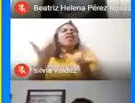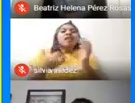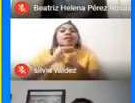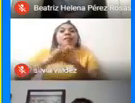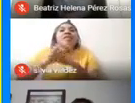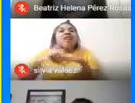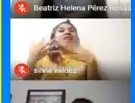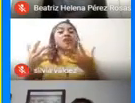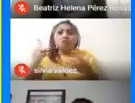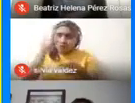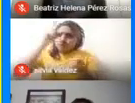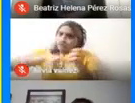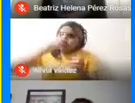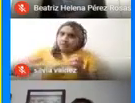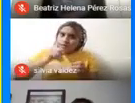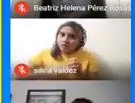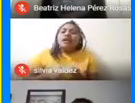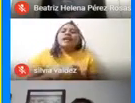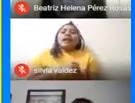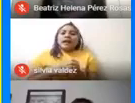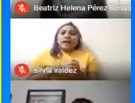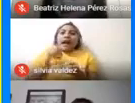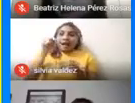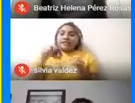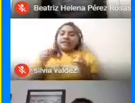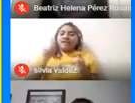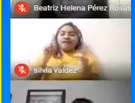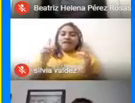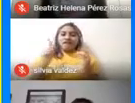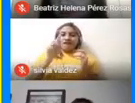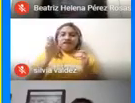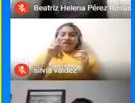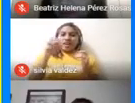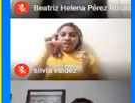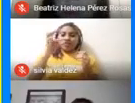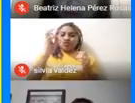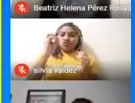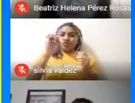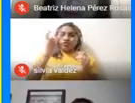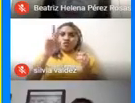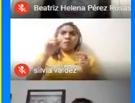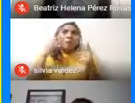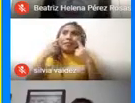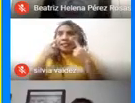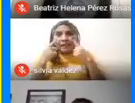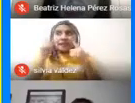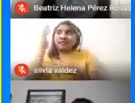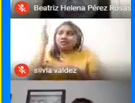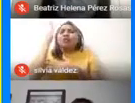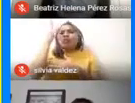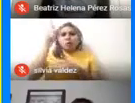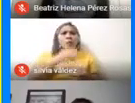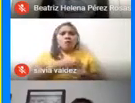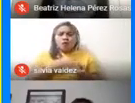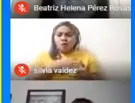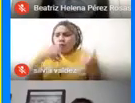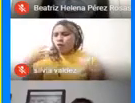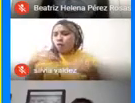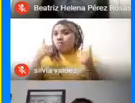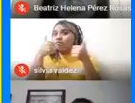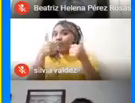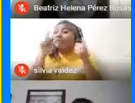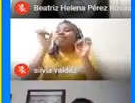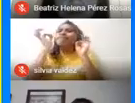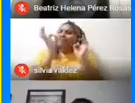es a que se inscriban a este FESTUR y que estén súper pendientes de las conferencias, porque van a haber oportunidades muy buenas que